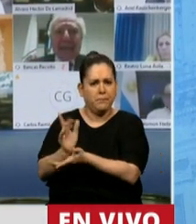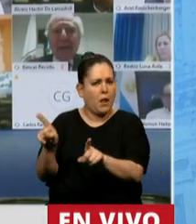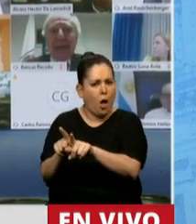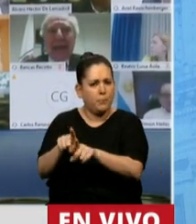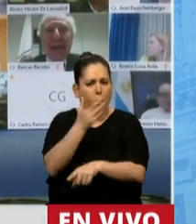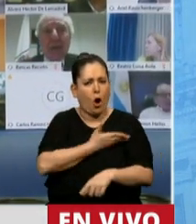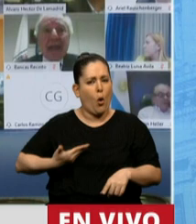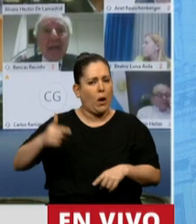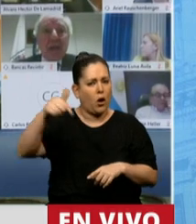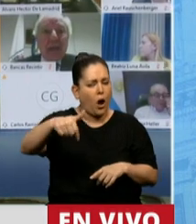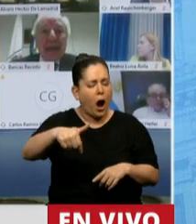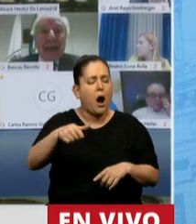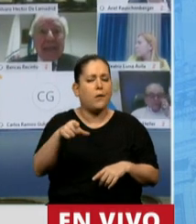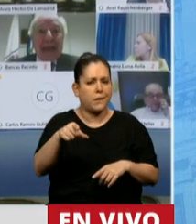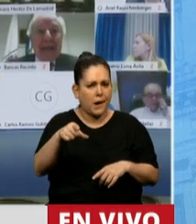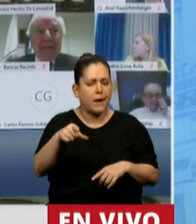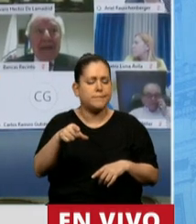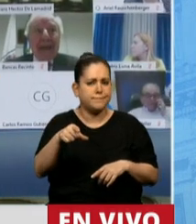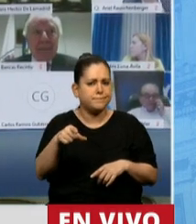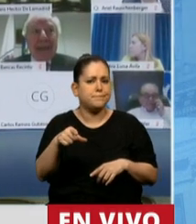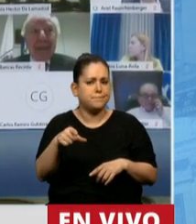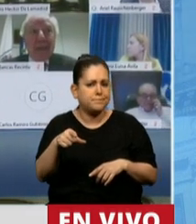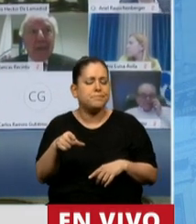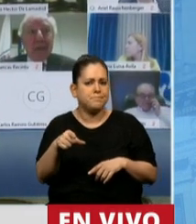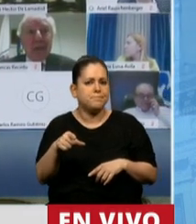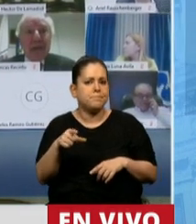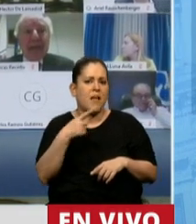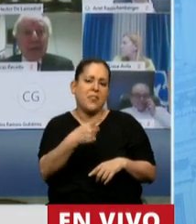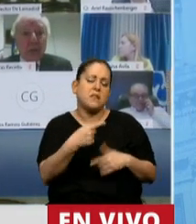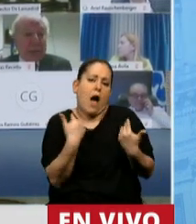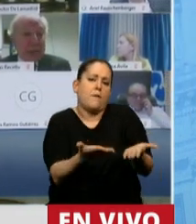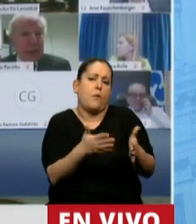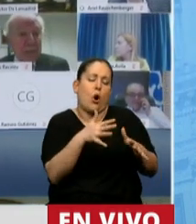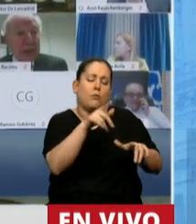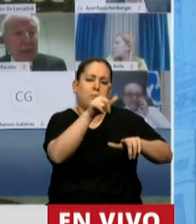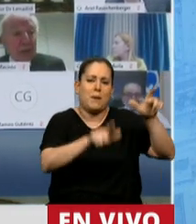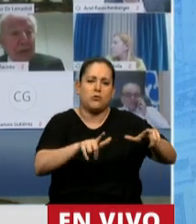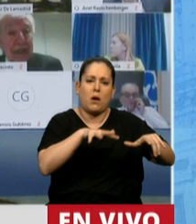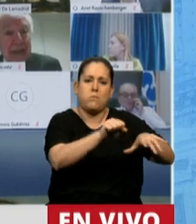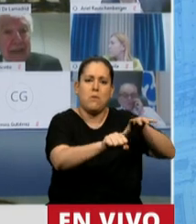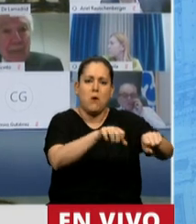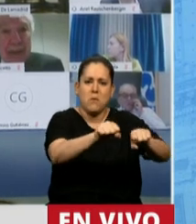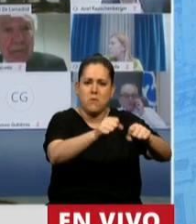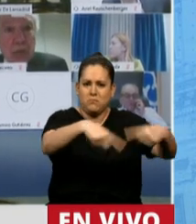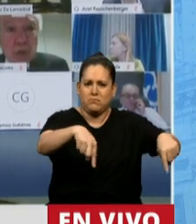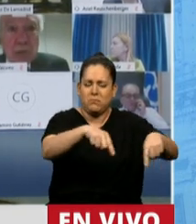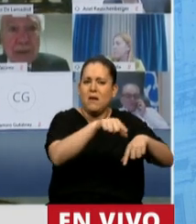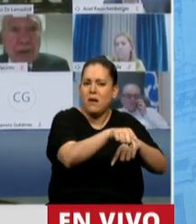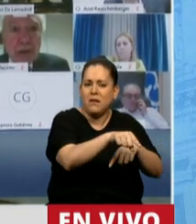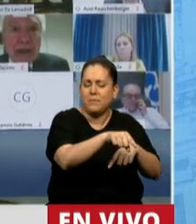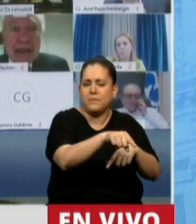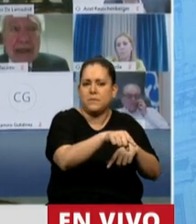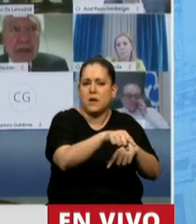gobierno está alimentando las usurpaciones Por qué digo que porque estamos usurpando a